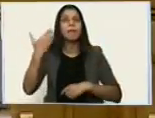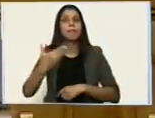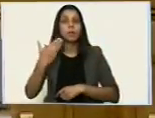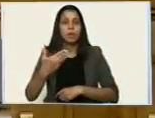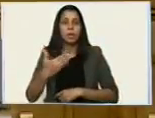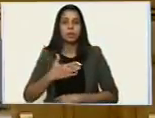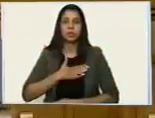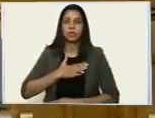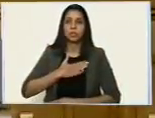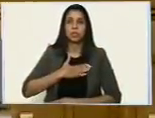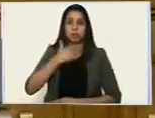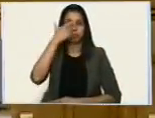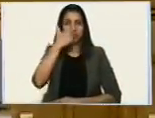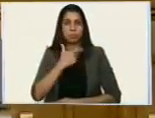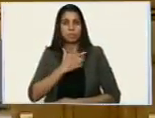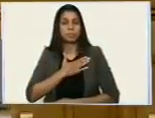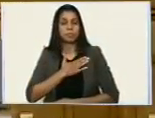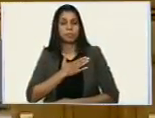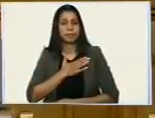yo me permito